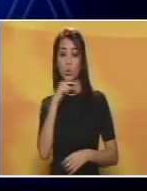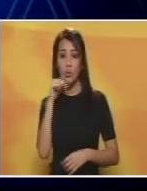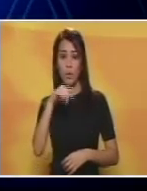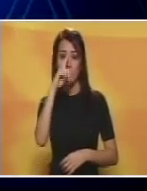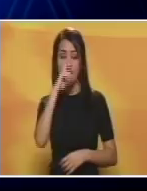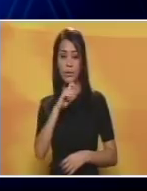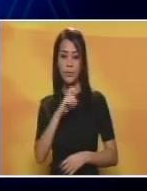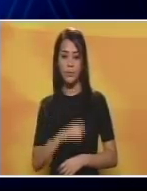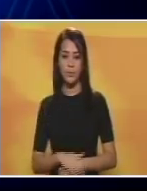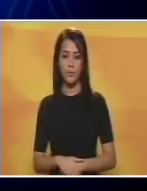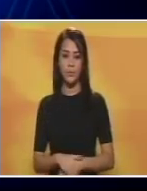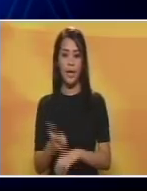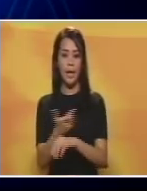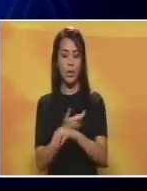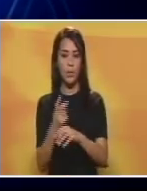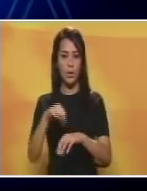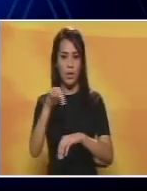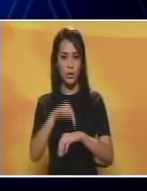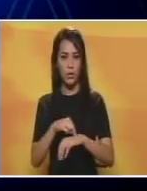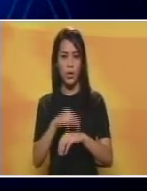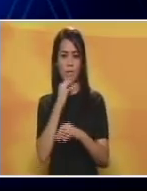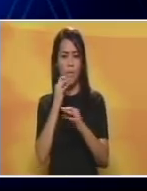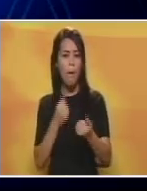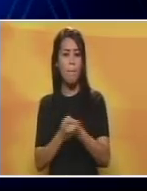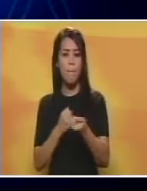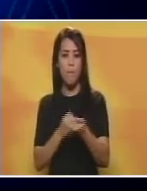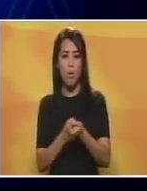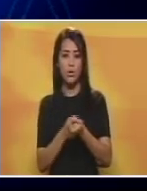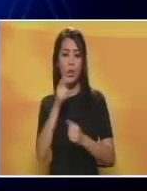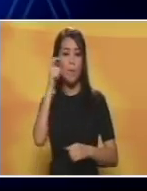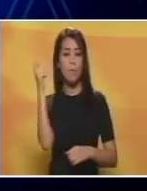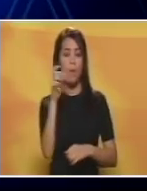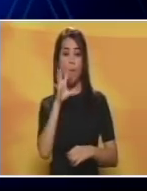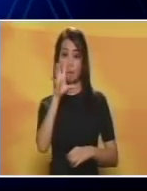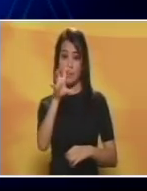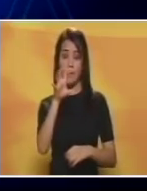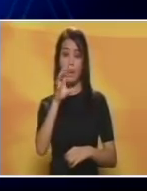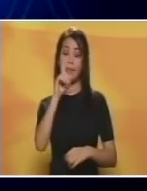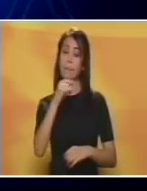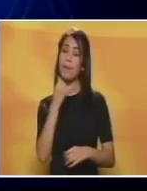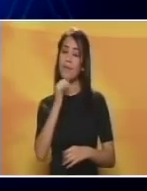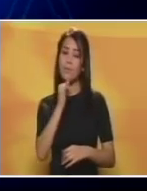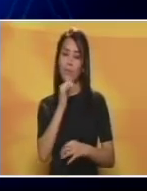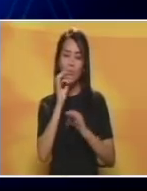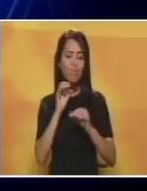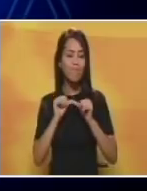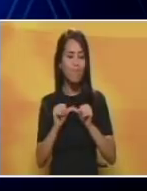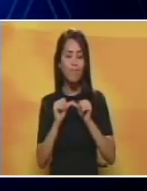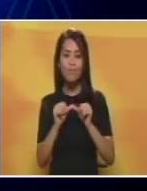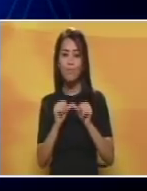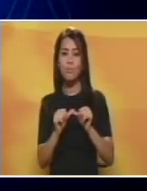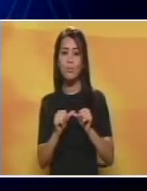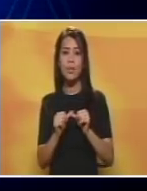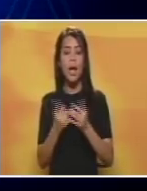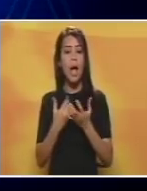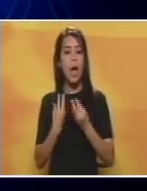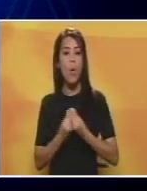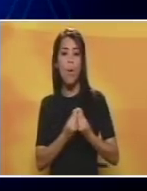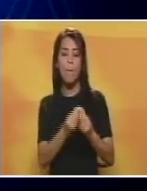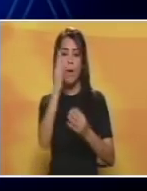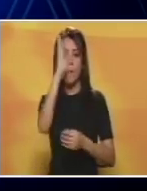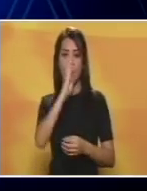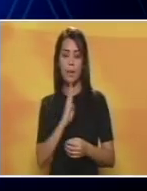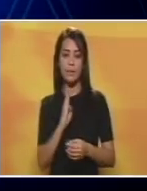este año. El gobierno nacional ratificó su apoyo al pueblo de esa nación e insistió en que continuarán acompañando a Brasil